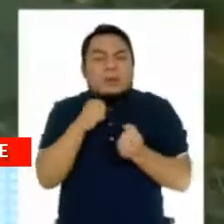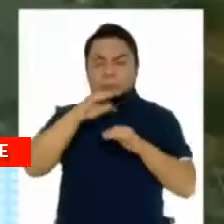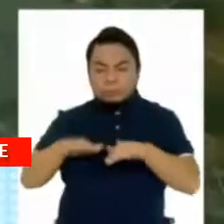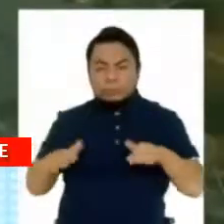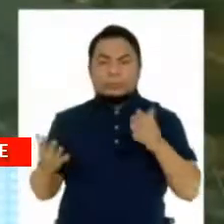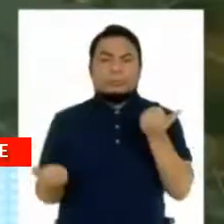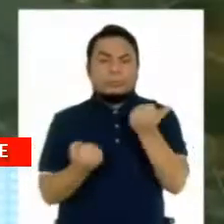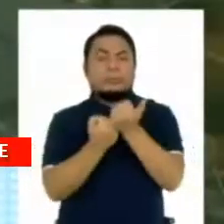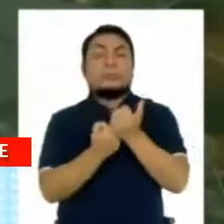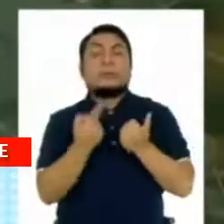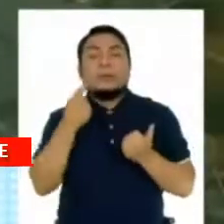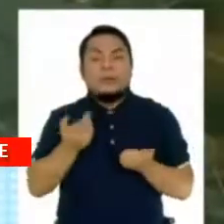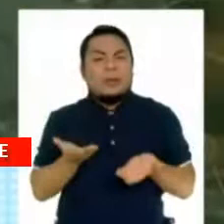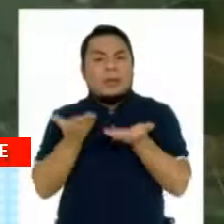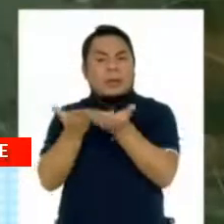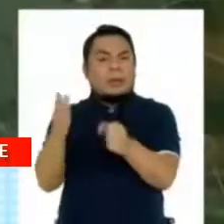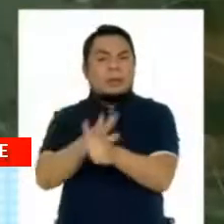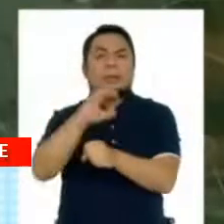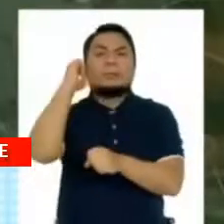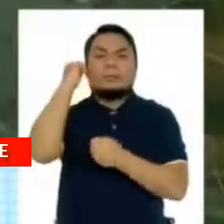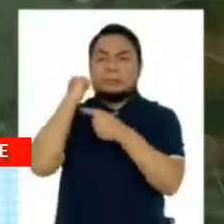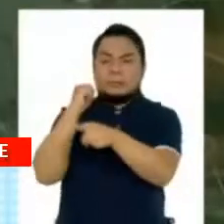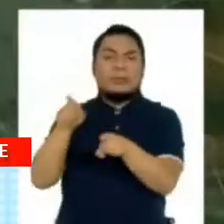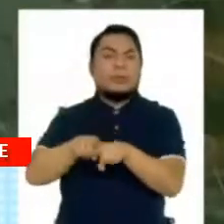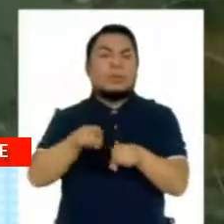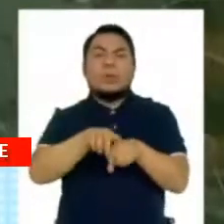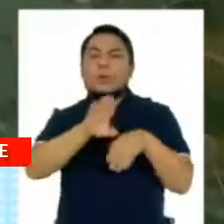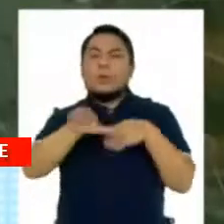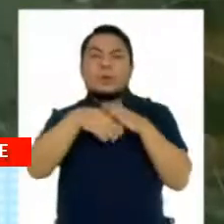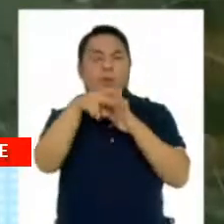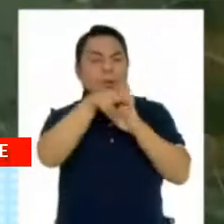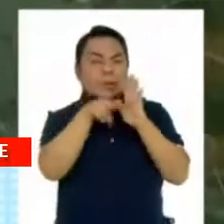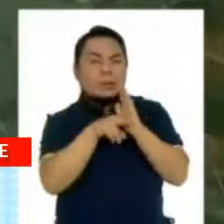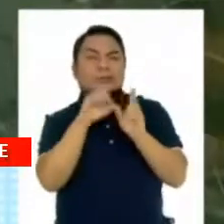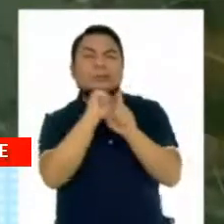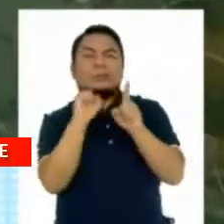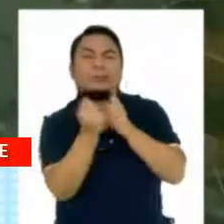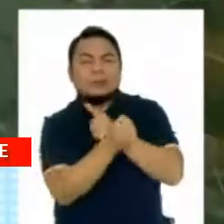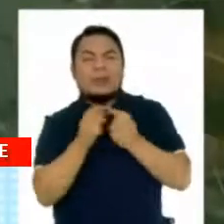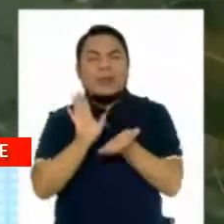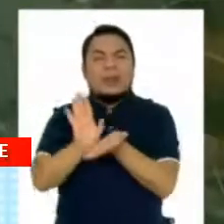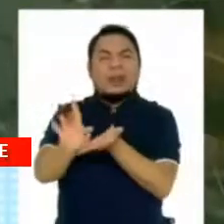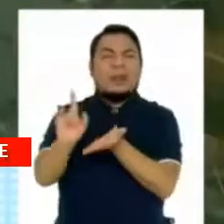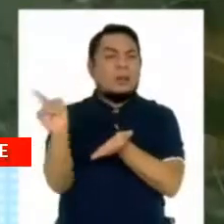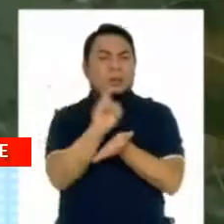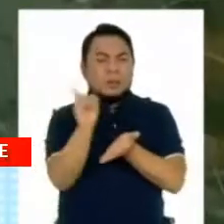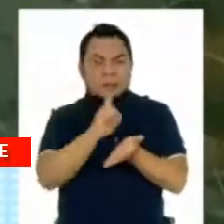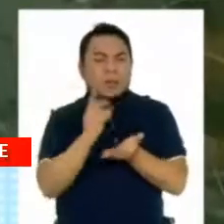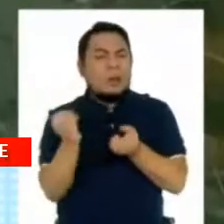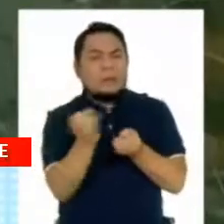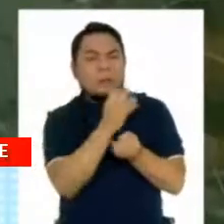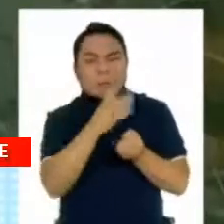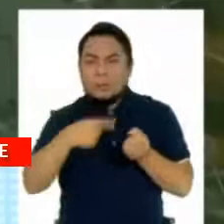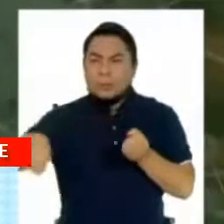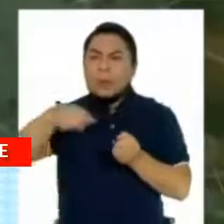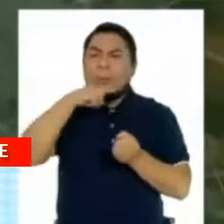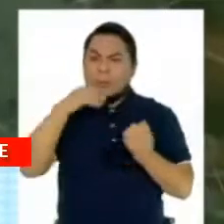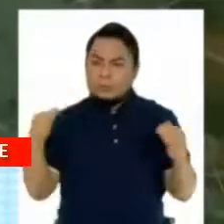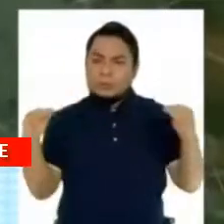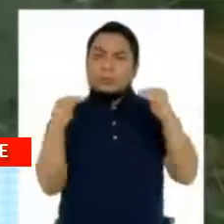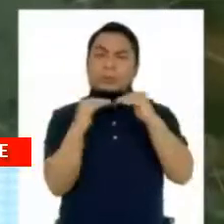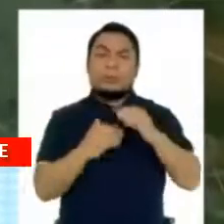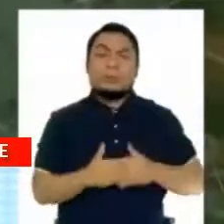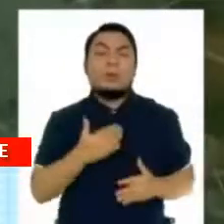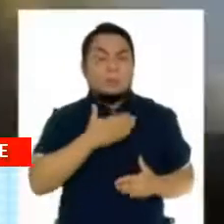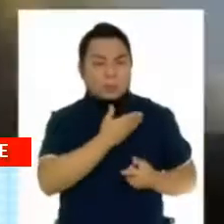nuestro canal, darle muchos likes y lo más importante, comparte nuestra información, que ese es nuestro mayor estímulo a seguir